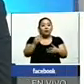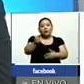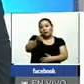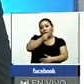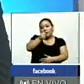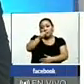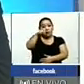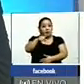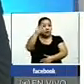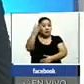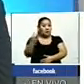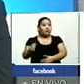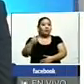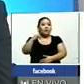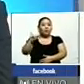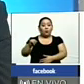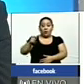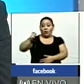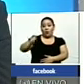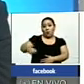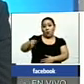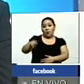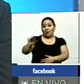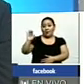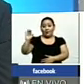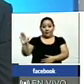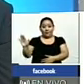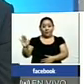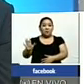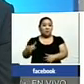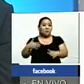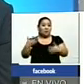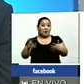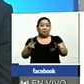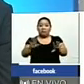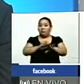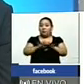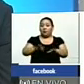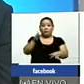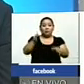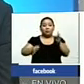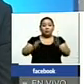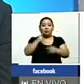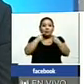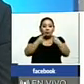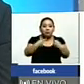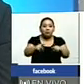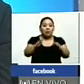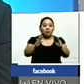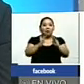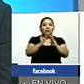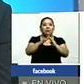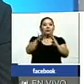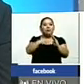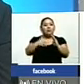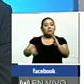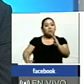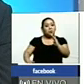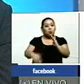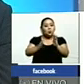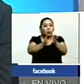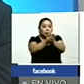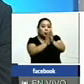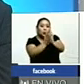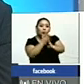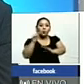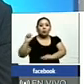informativo de este día jueves. Un juez federal falló en contra de una reciente normativa de la Casa Blanca que limitaba las solicitudes de asilo para